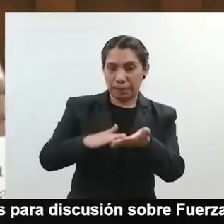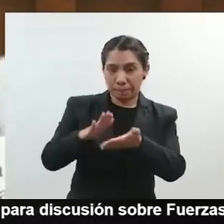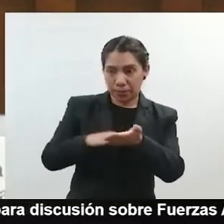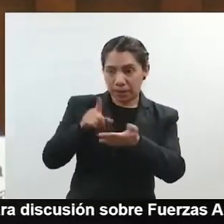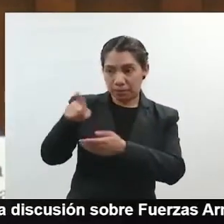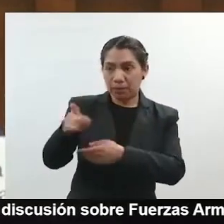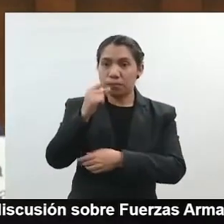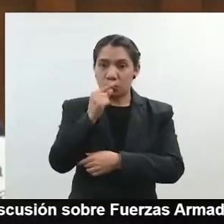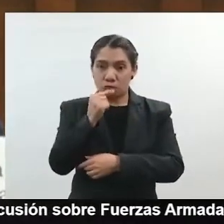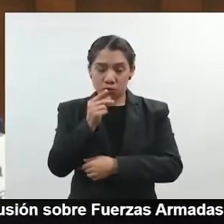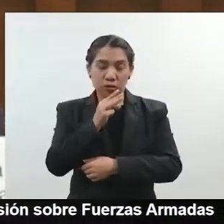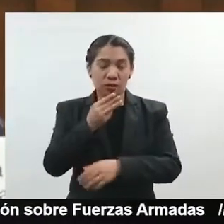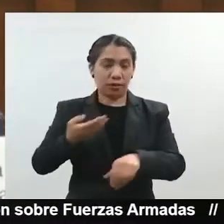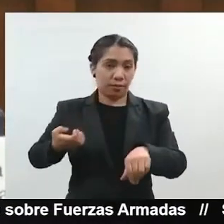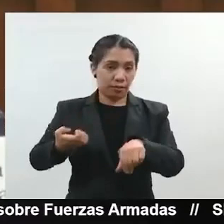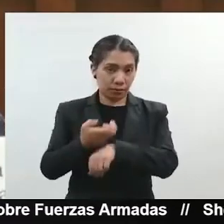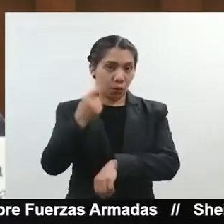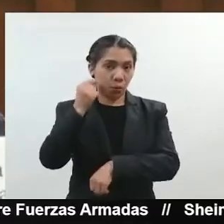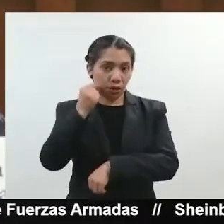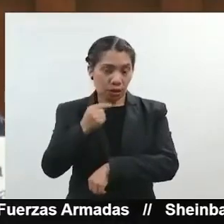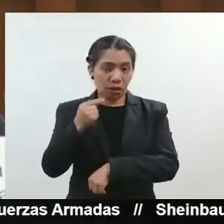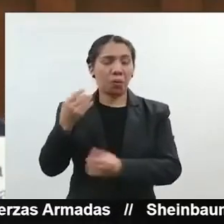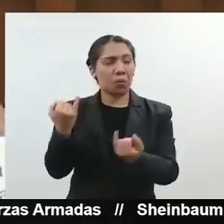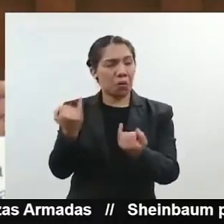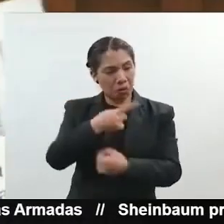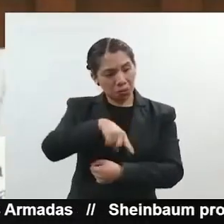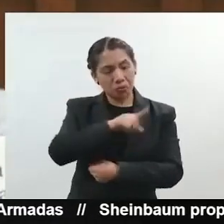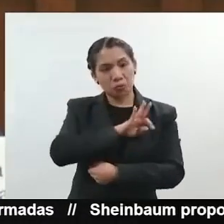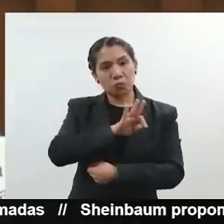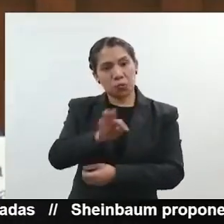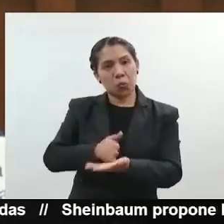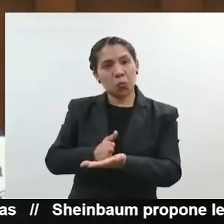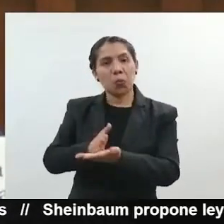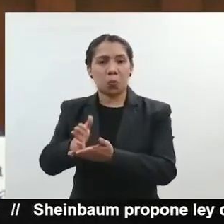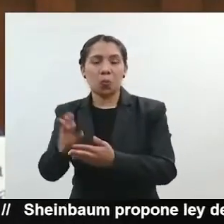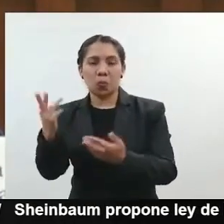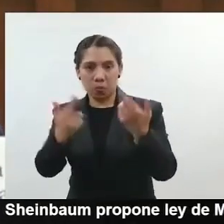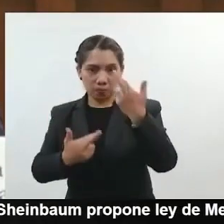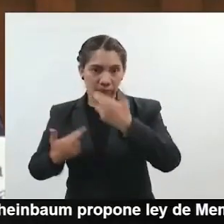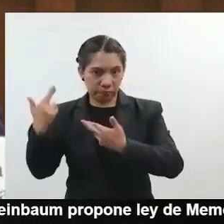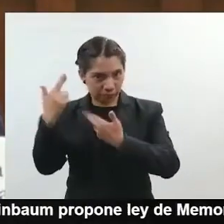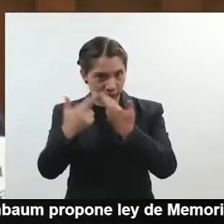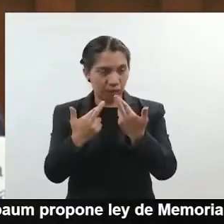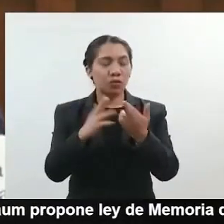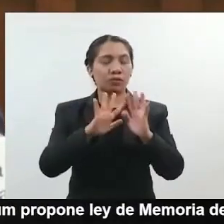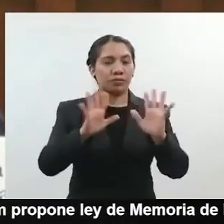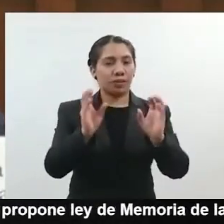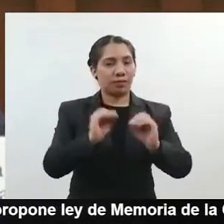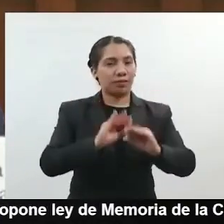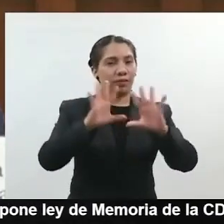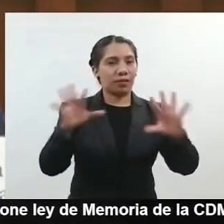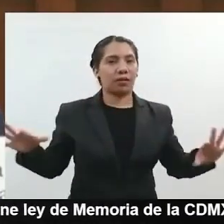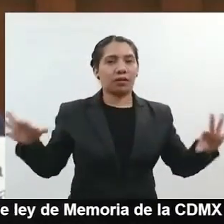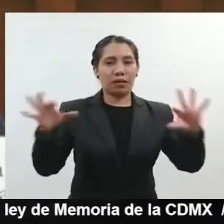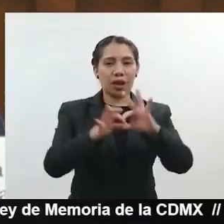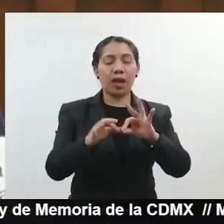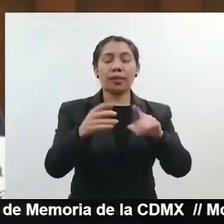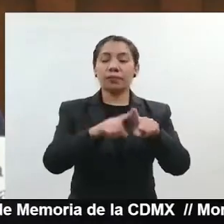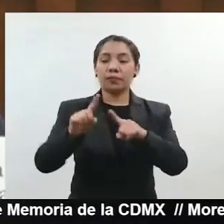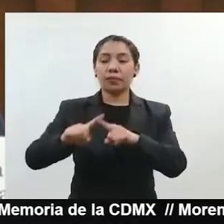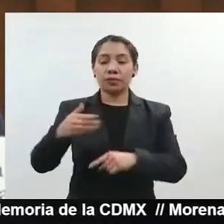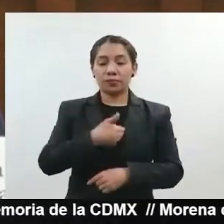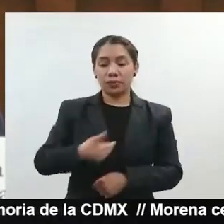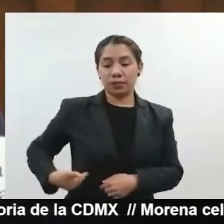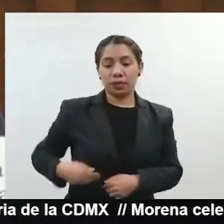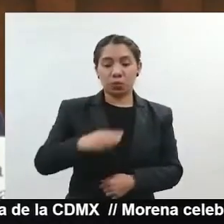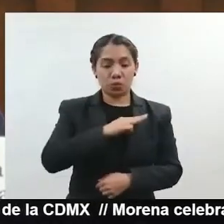quedan sumamente claro la complicidad entre esta organización criminal con presidentes municipales como